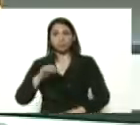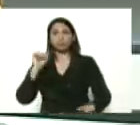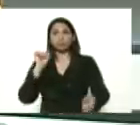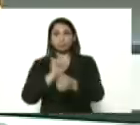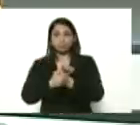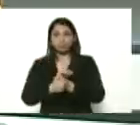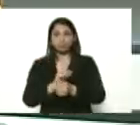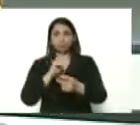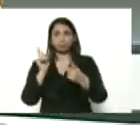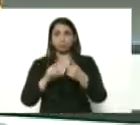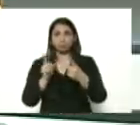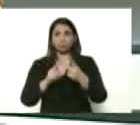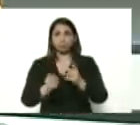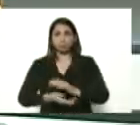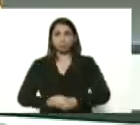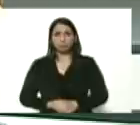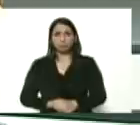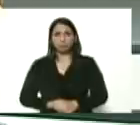capturado